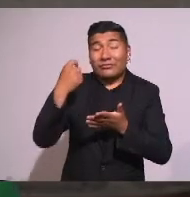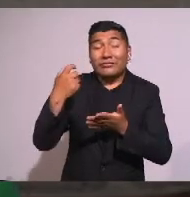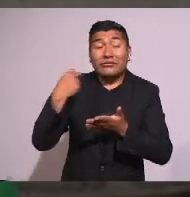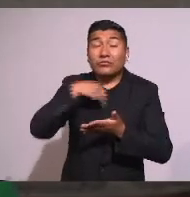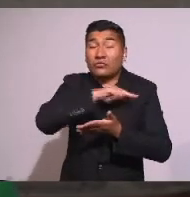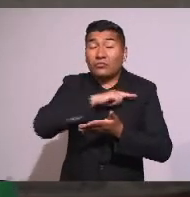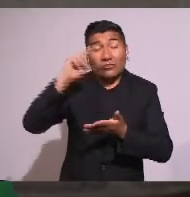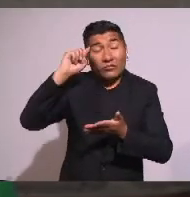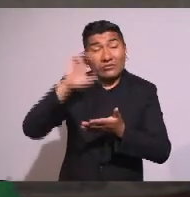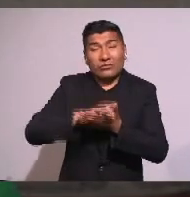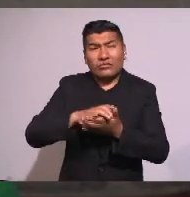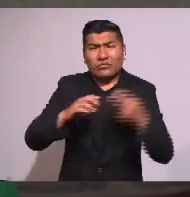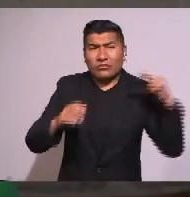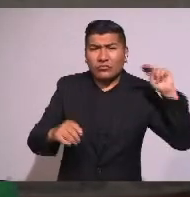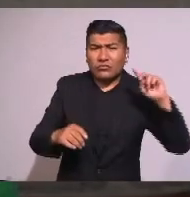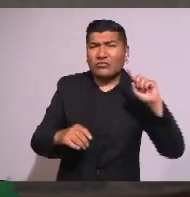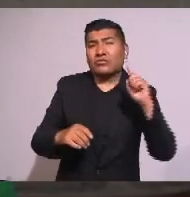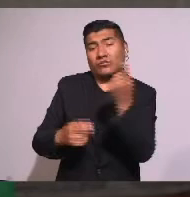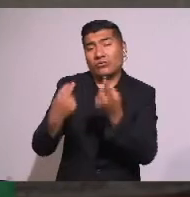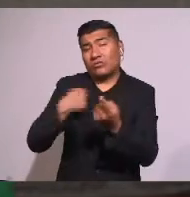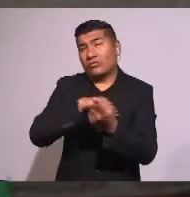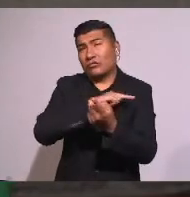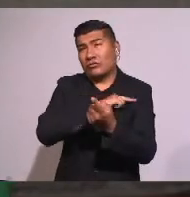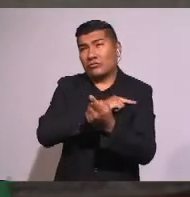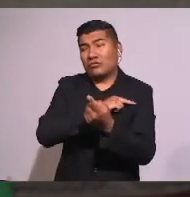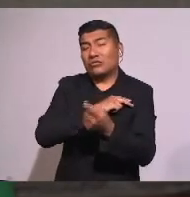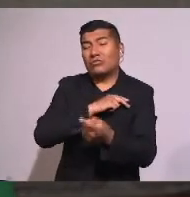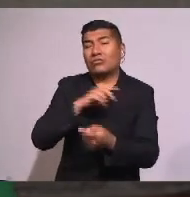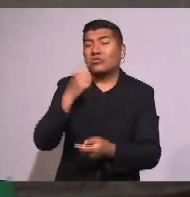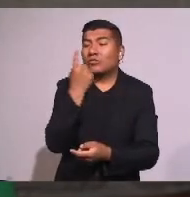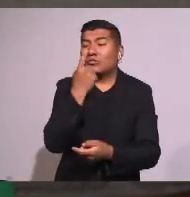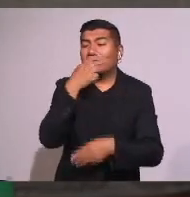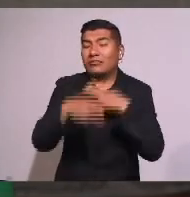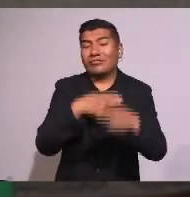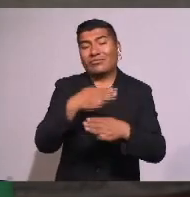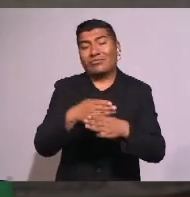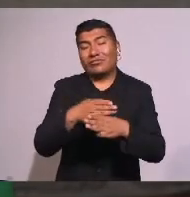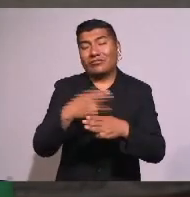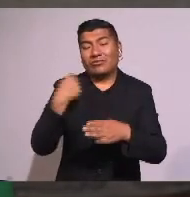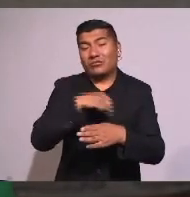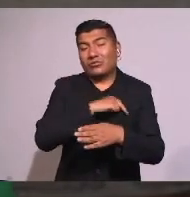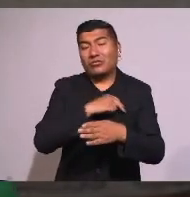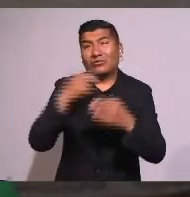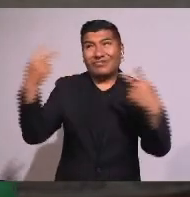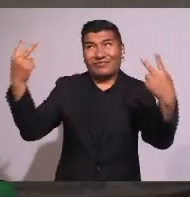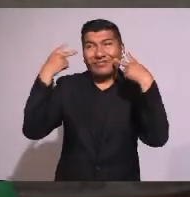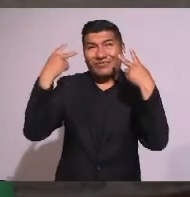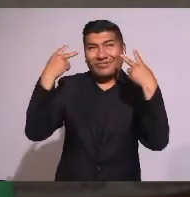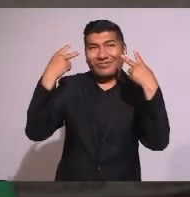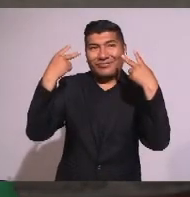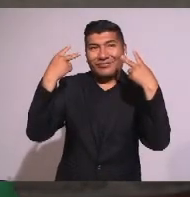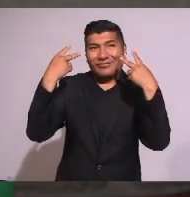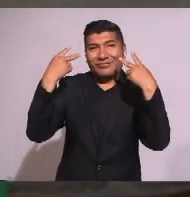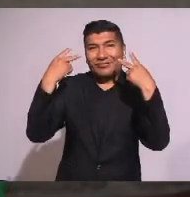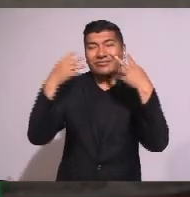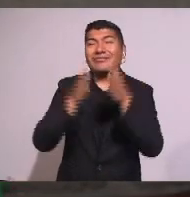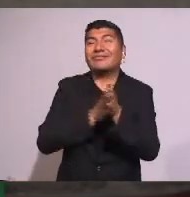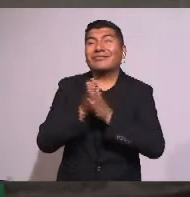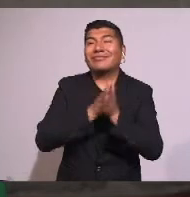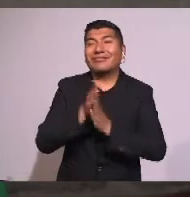que solo nosotros somos el centro del mundo, el centro de todo, donde los